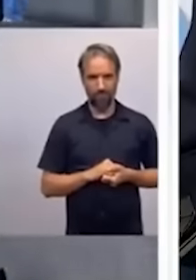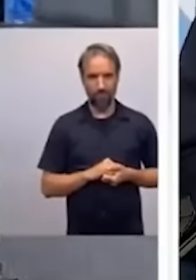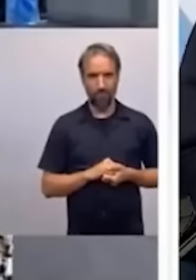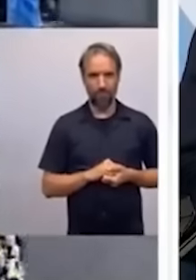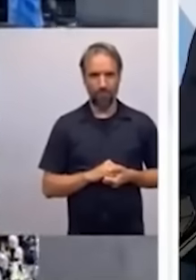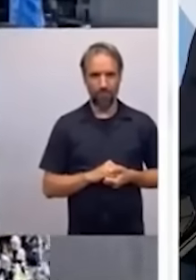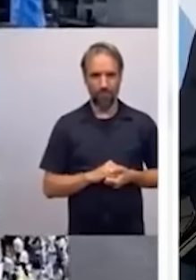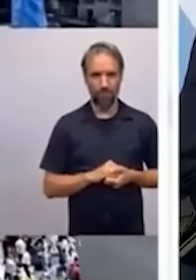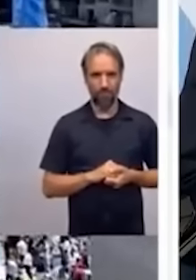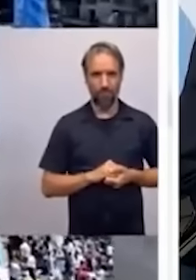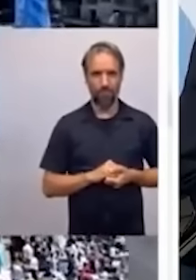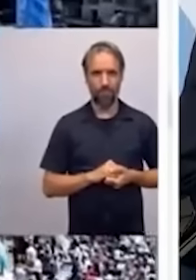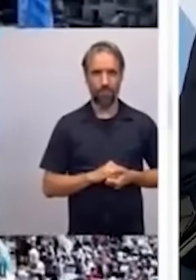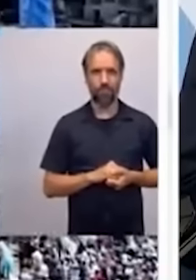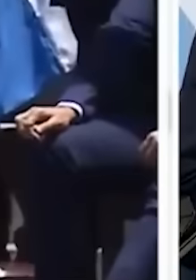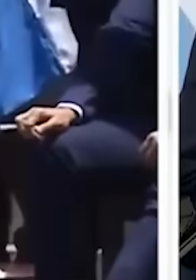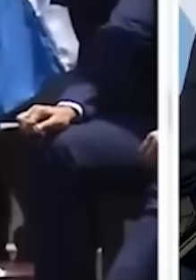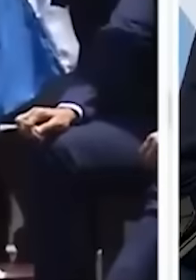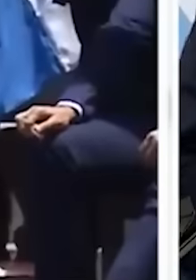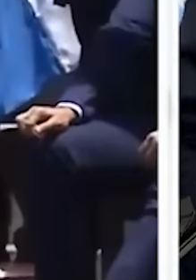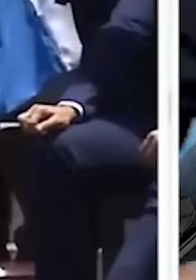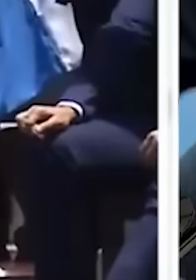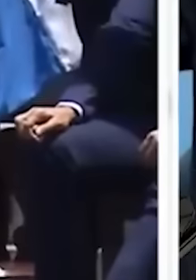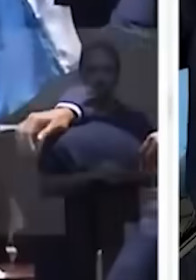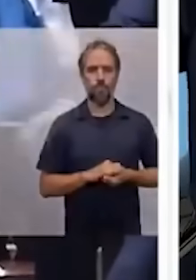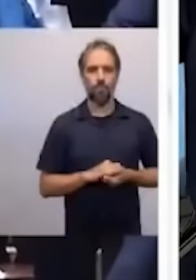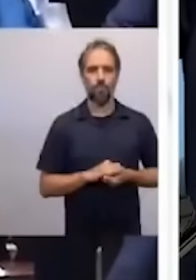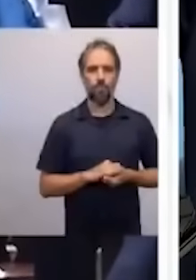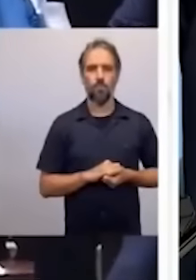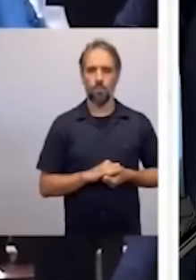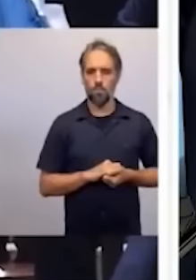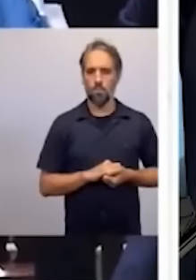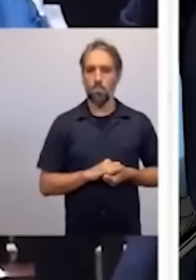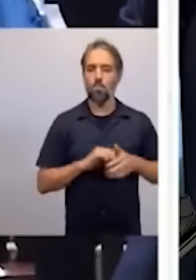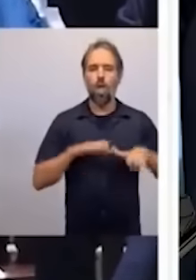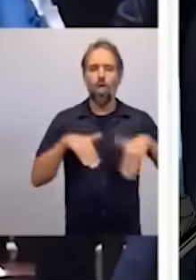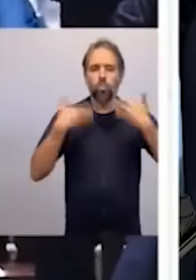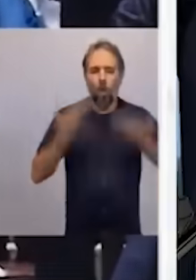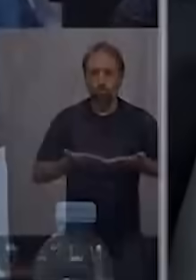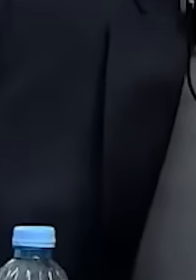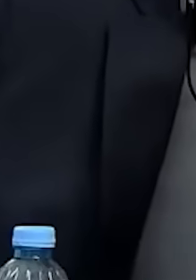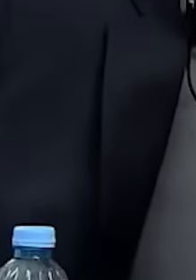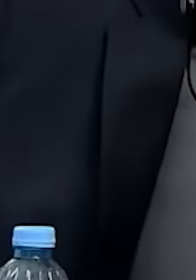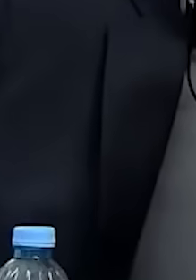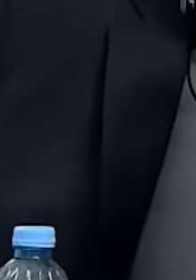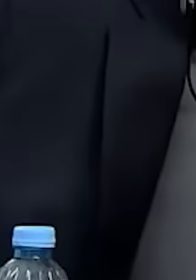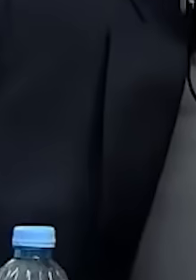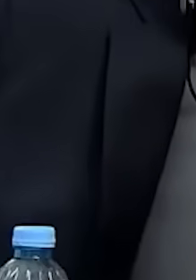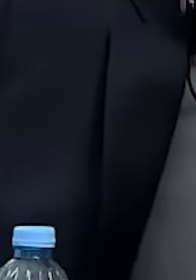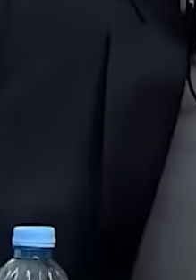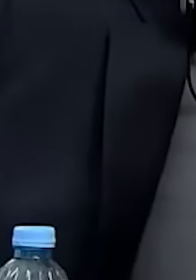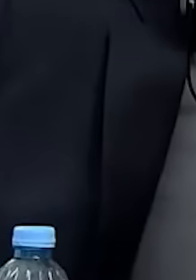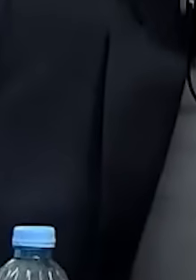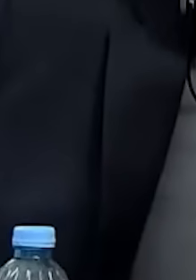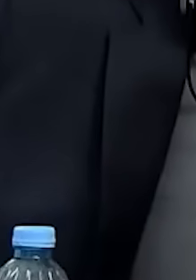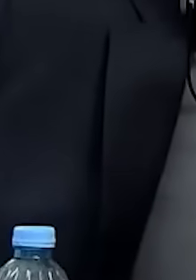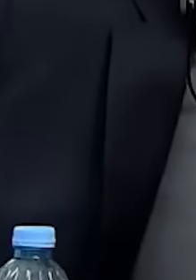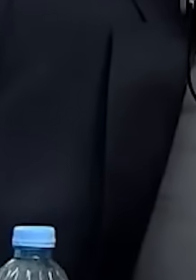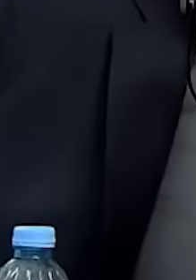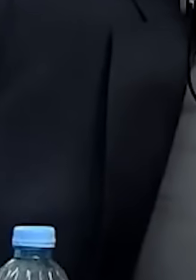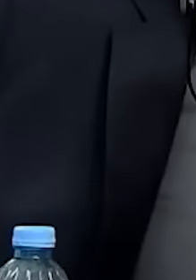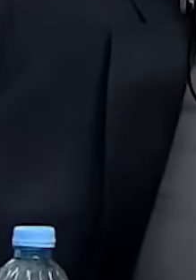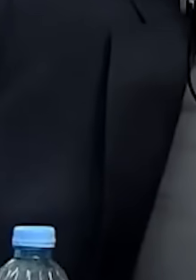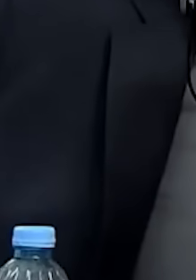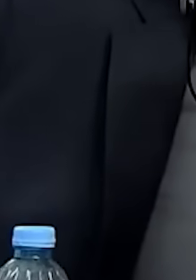genera una depresión económica y después de 8 años para abajo y después de 8 años porque en el caso en el término por adquisitivo en el caso de